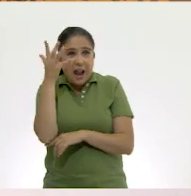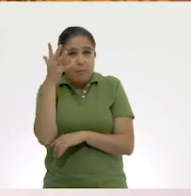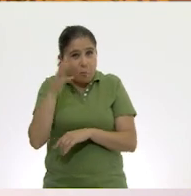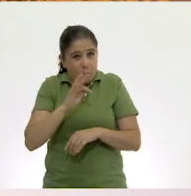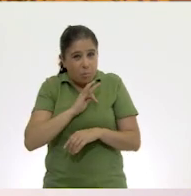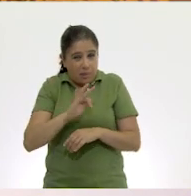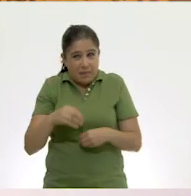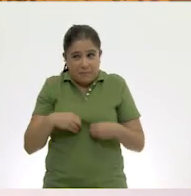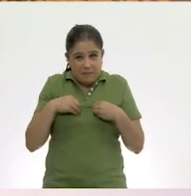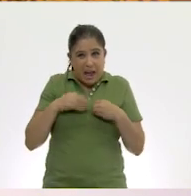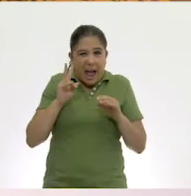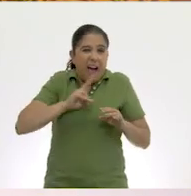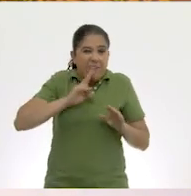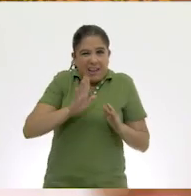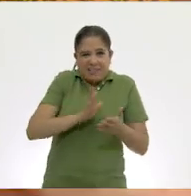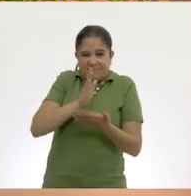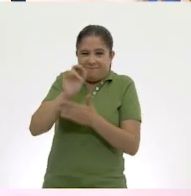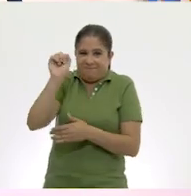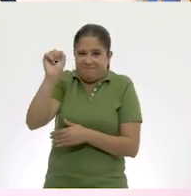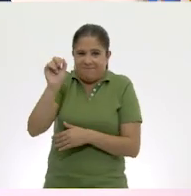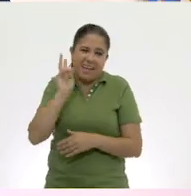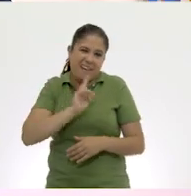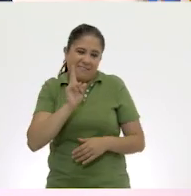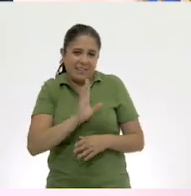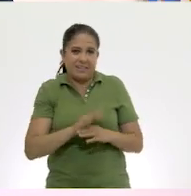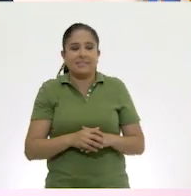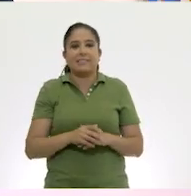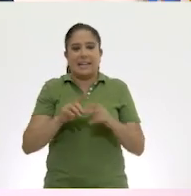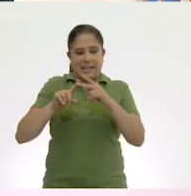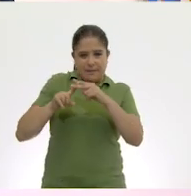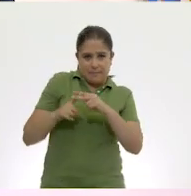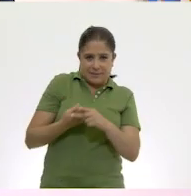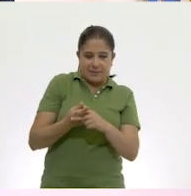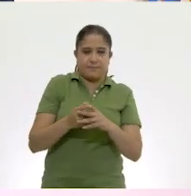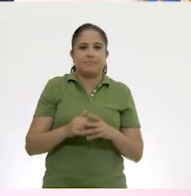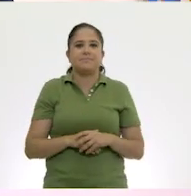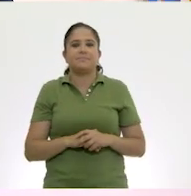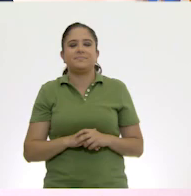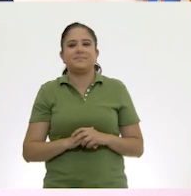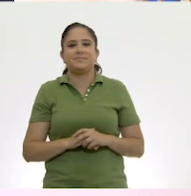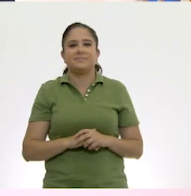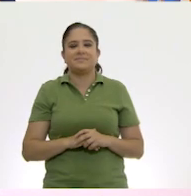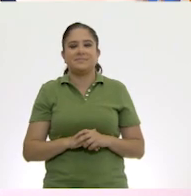lo abrigó si bien empezamos desde